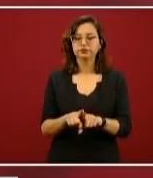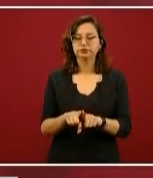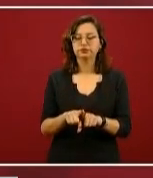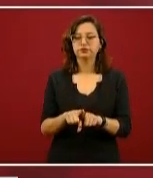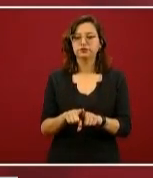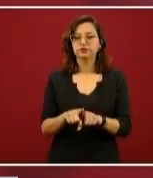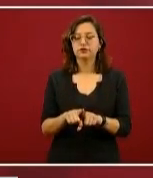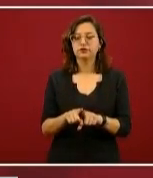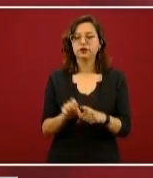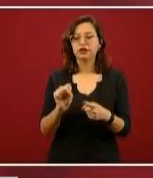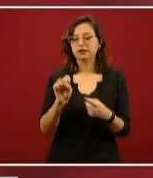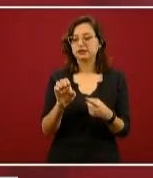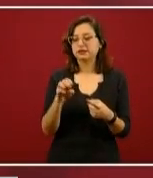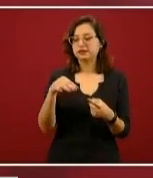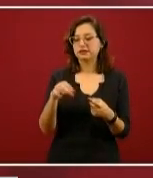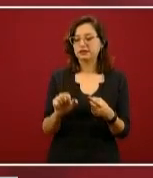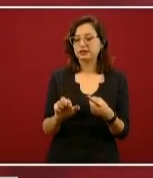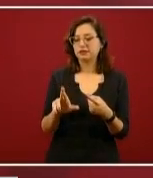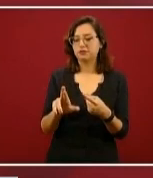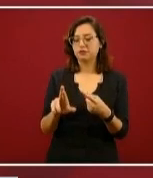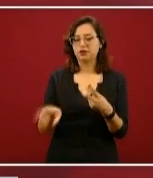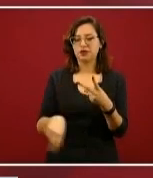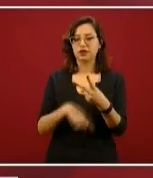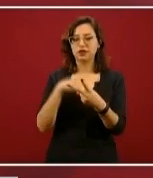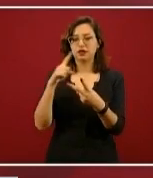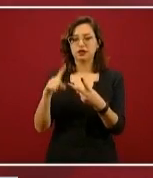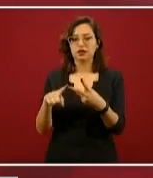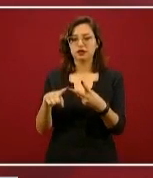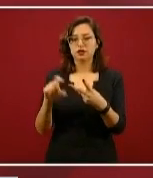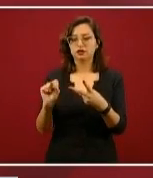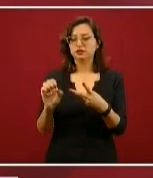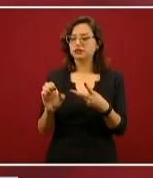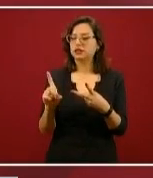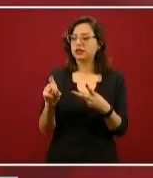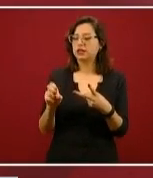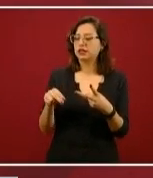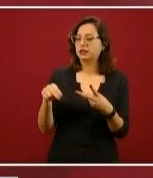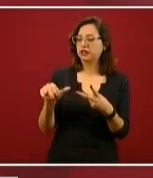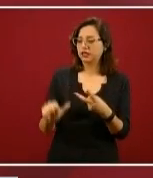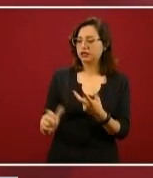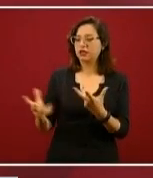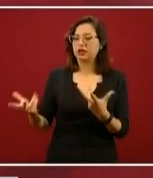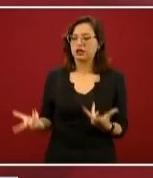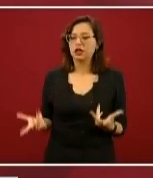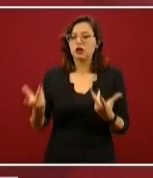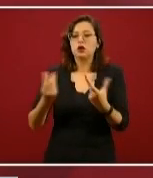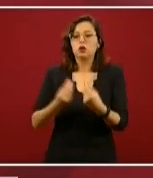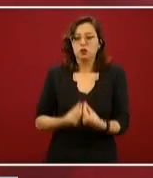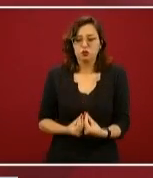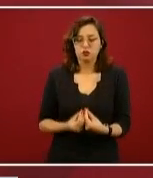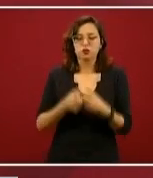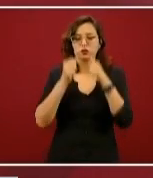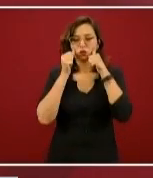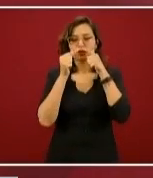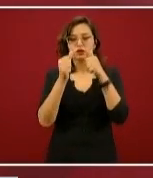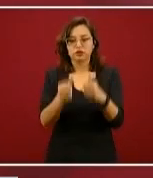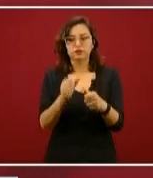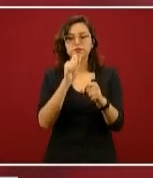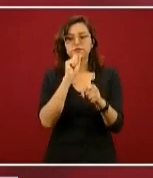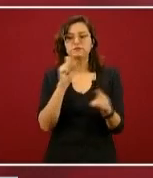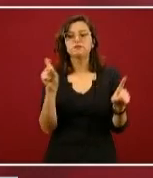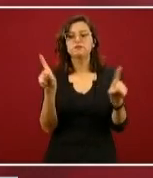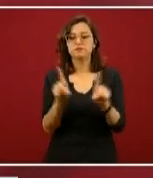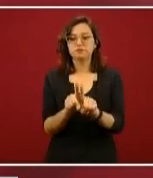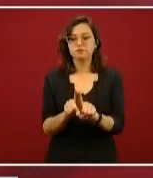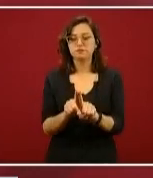tanto la Secretaría de Marina como la Secretaría de la Defensa,